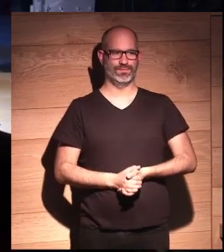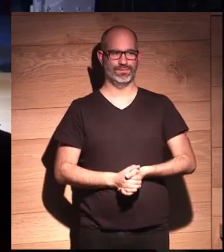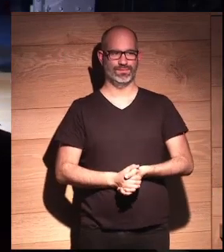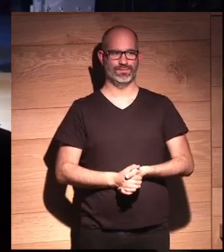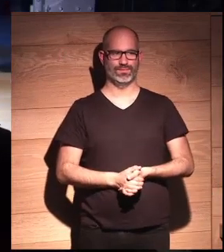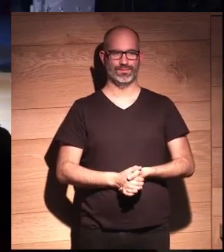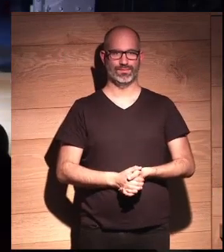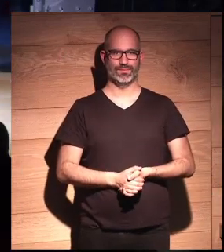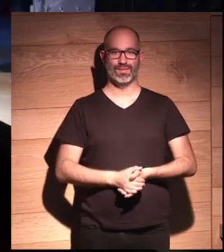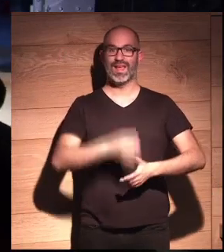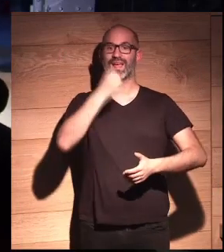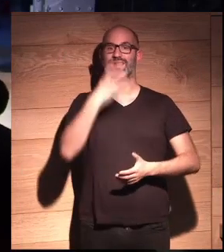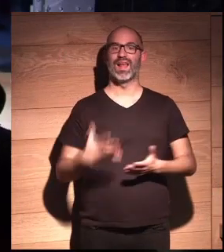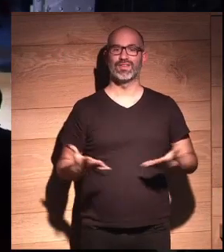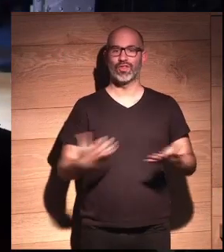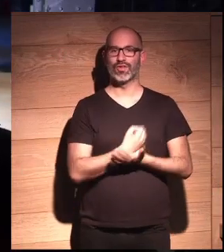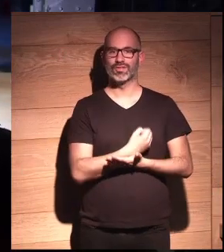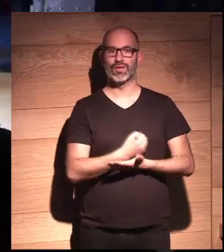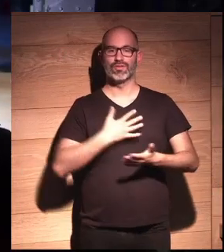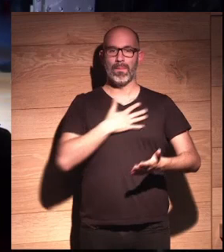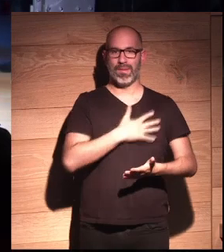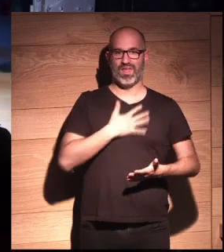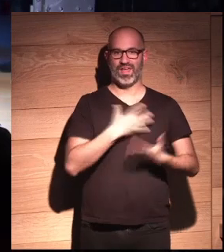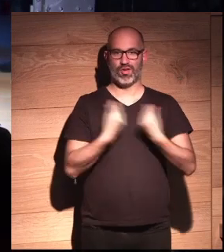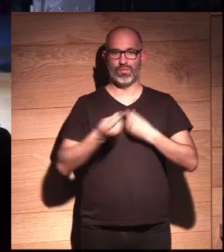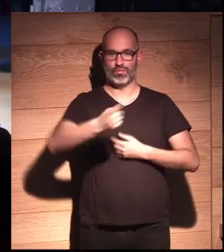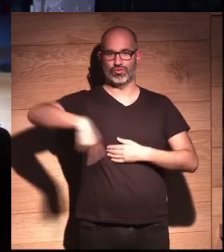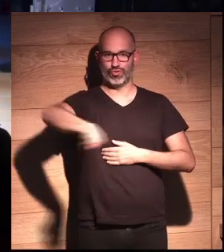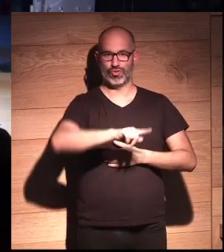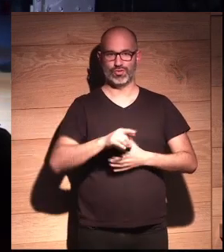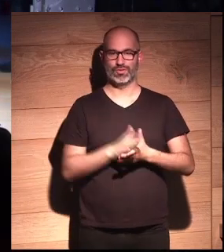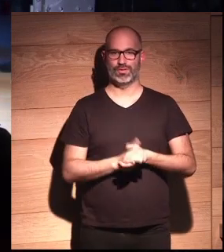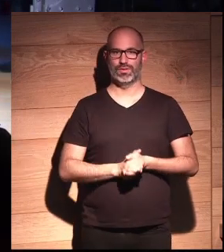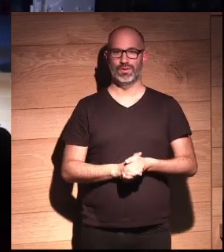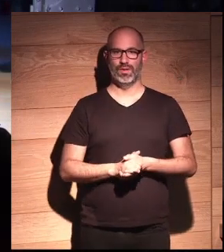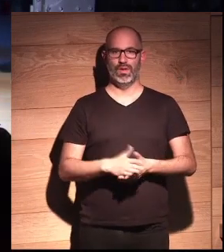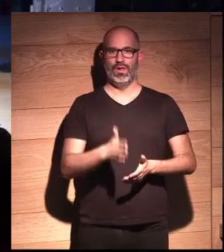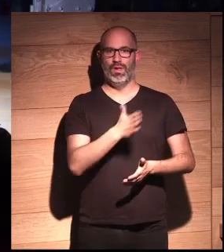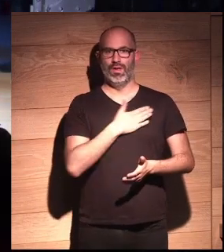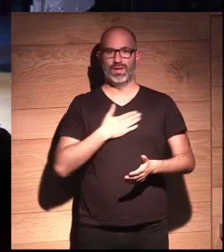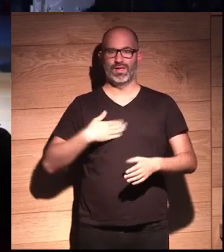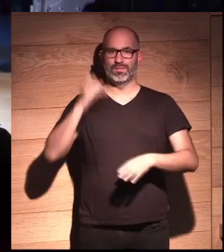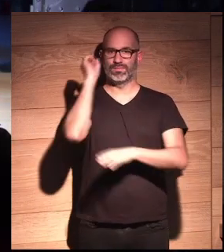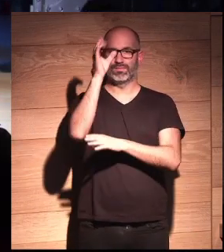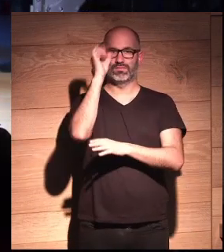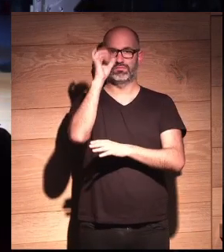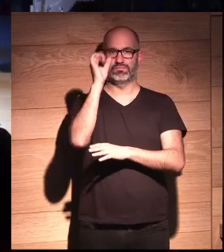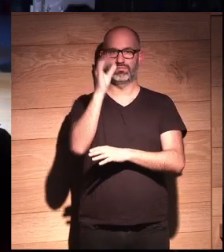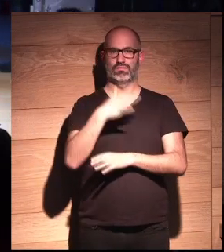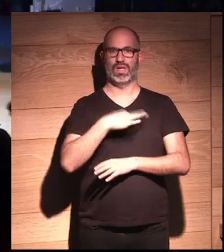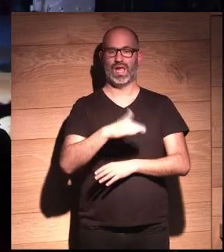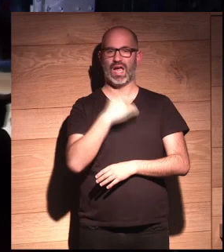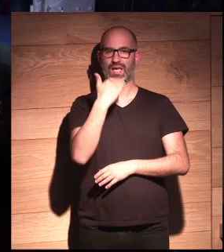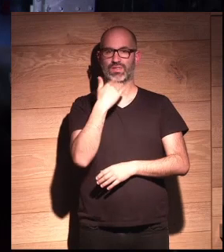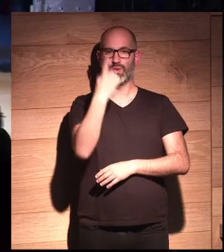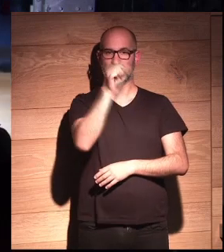¡Hey! ¿Qué tal? ¿Cómo estáis? Bueno, es un placer estar aquí con todos vosotros, y os quiero dar una ponencia que suelo tardar a lo mejor casi una